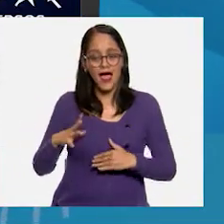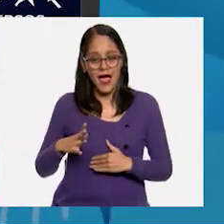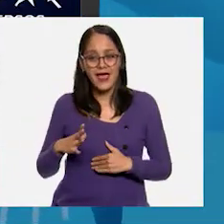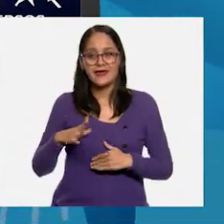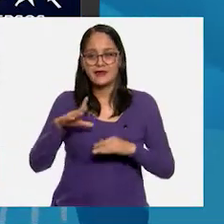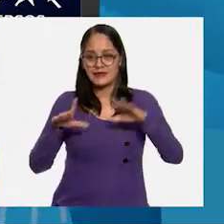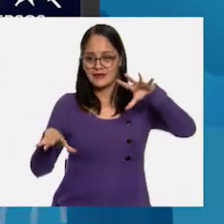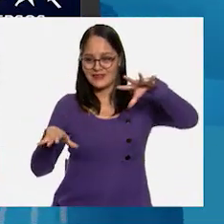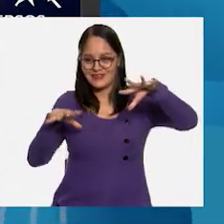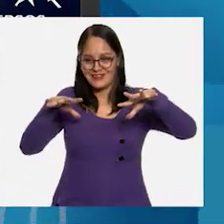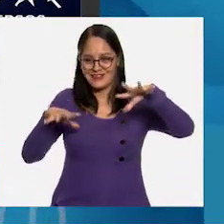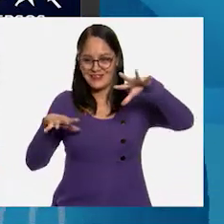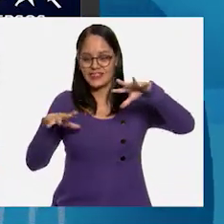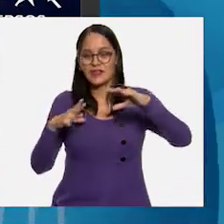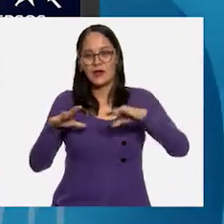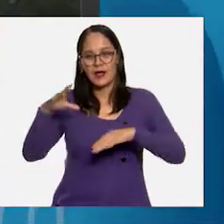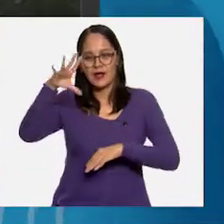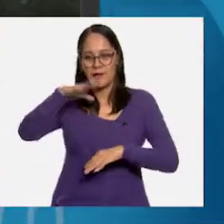diferentes climas.